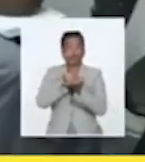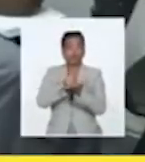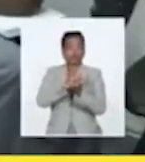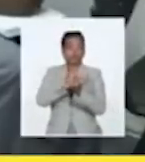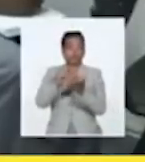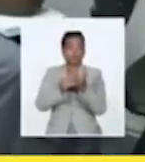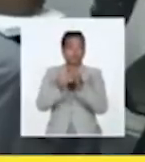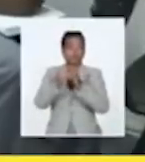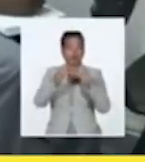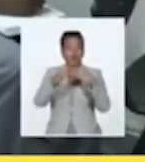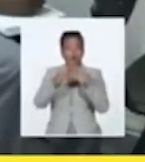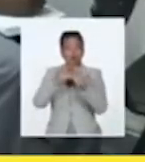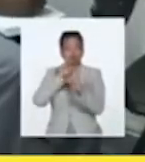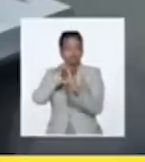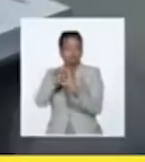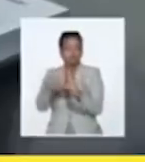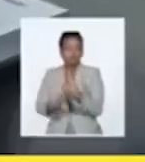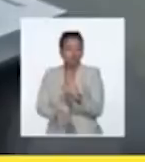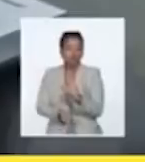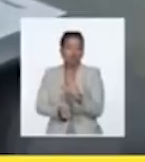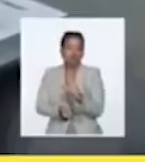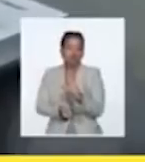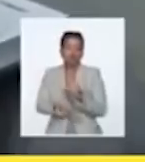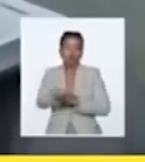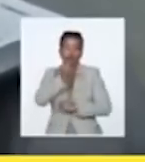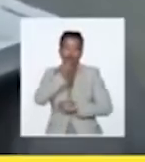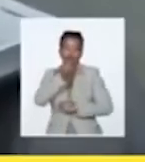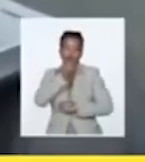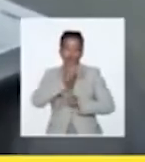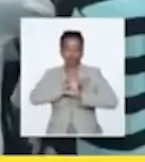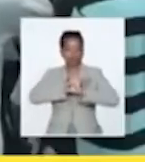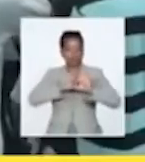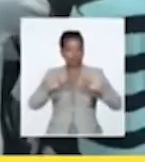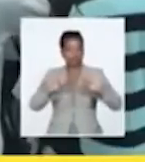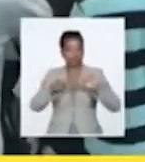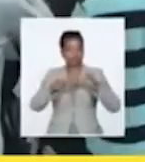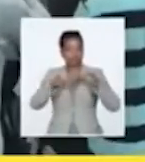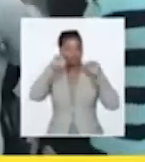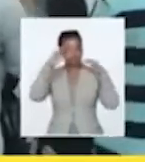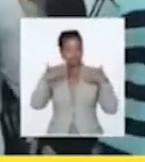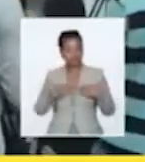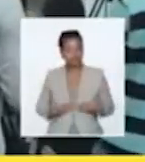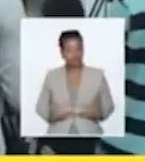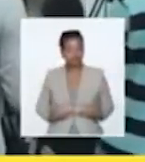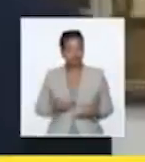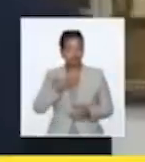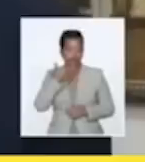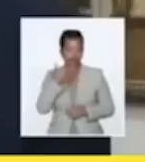es promover una cadena de suministro de alimentos más segura, saludable y eficiente.